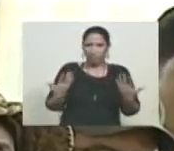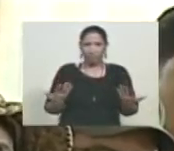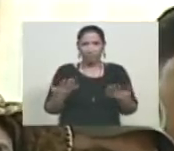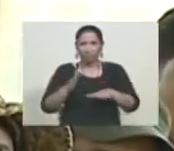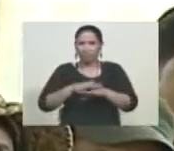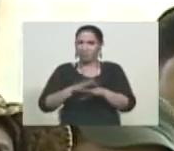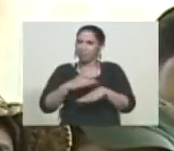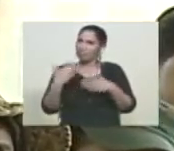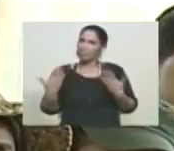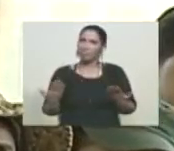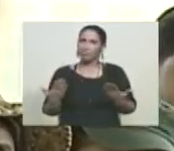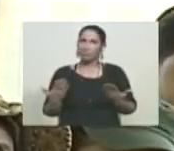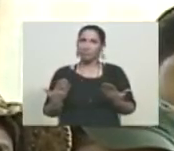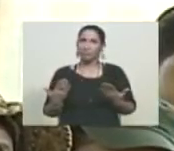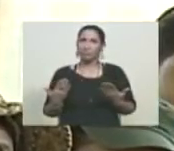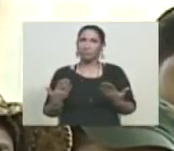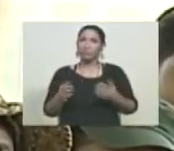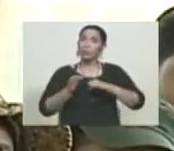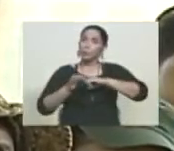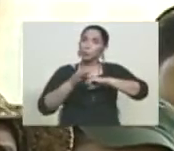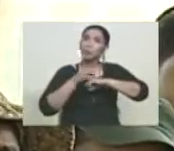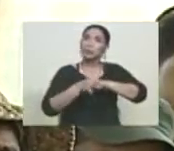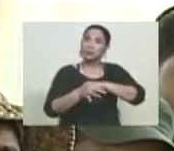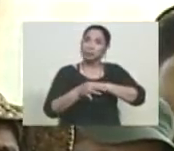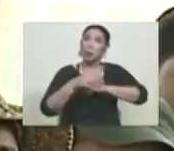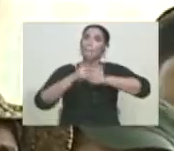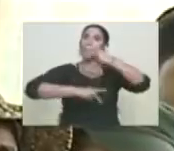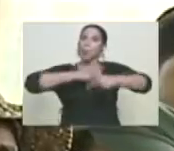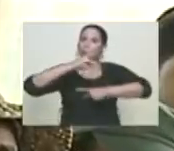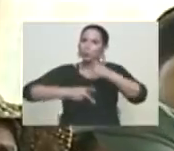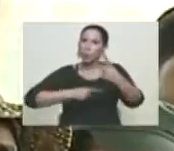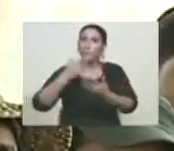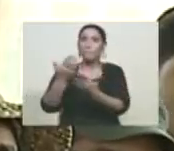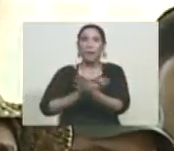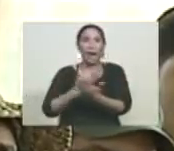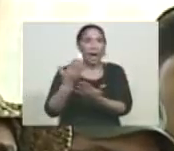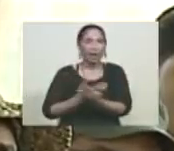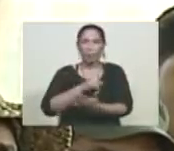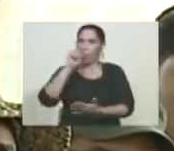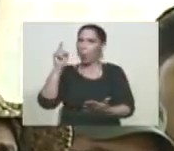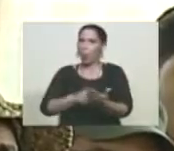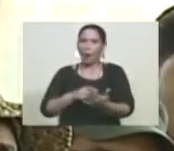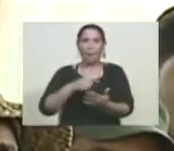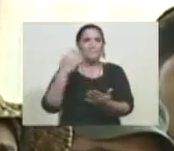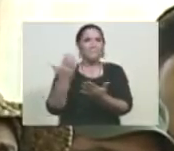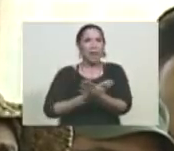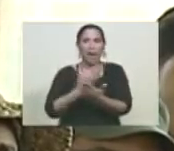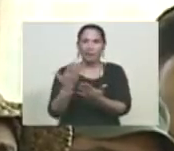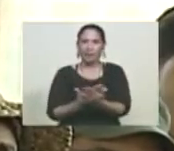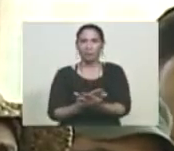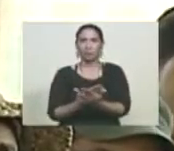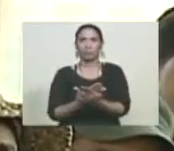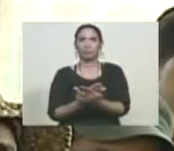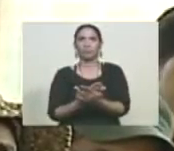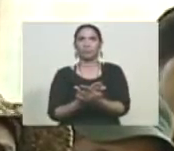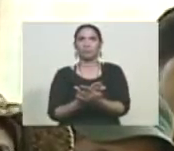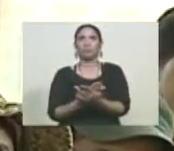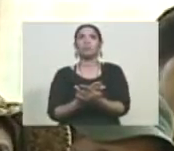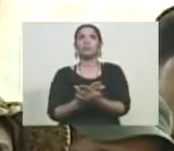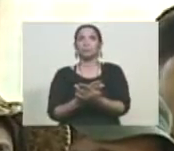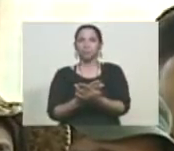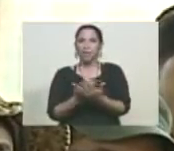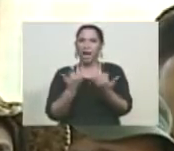insumos. Y es un municipio altamente en producción de plátano. Su totalidad es plátano. Y vengo por el caso